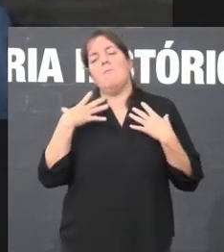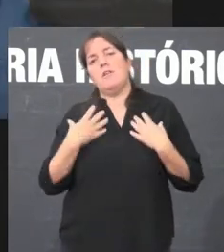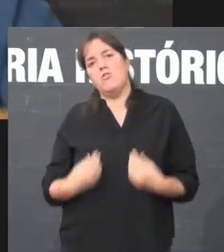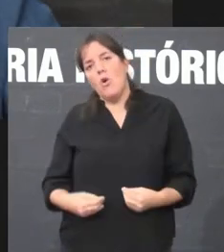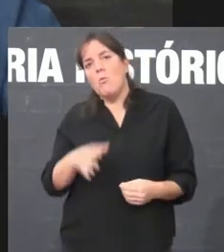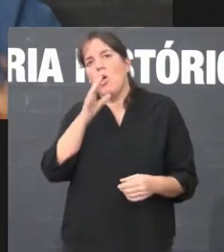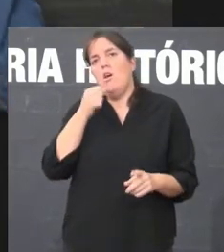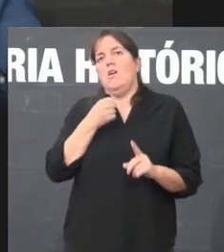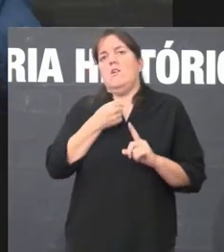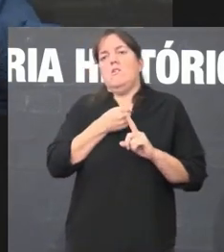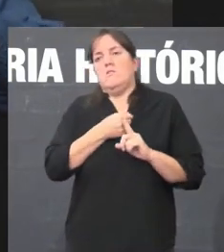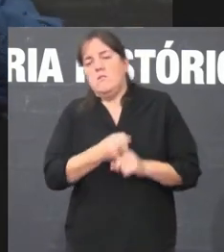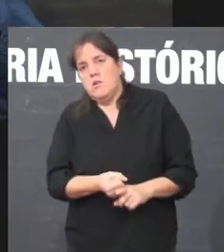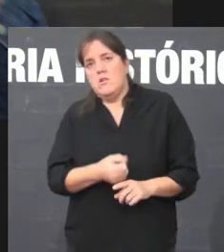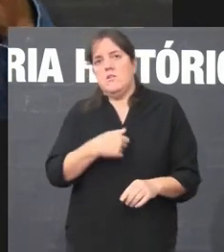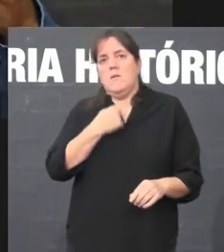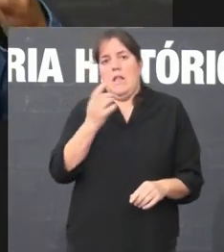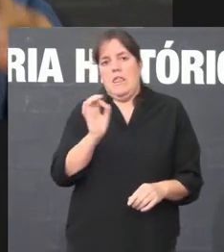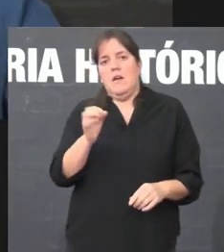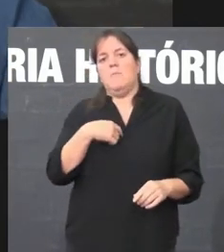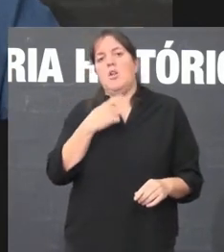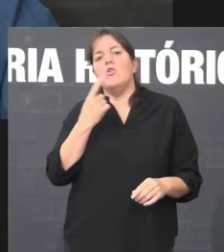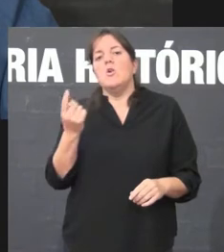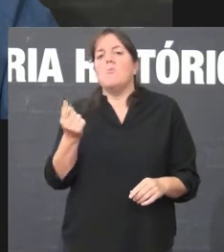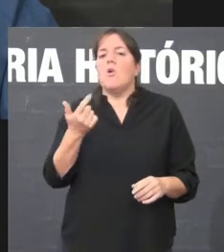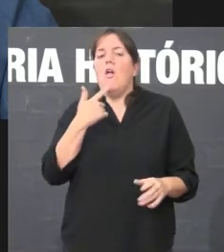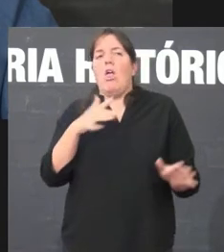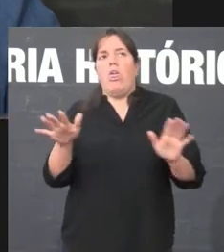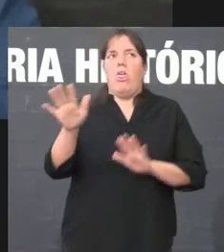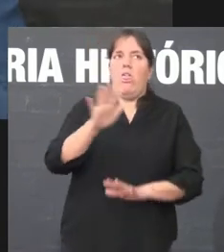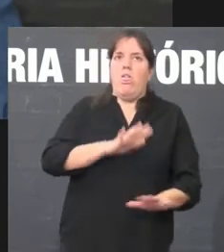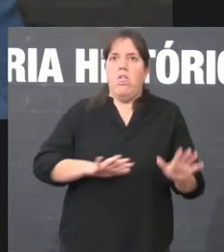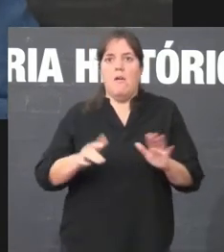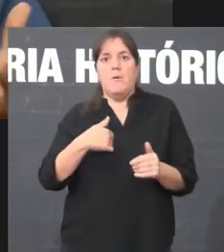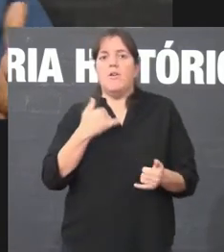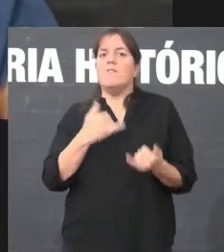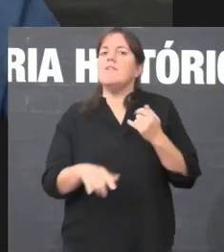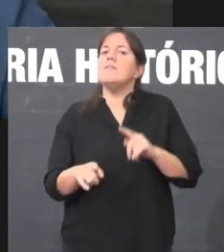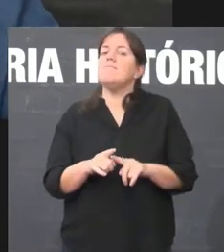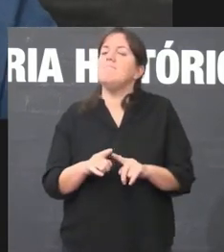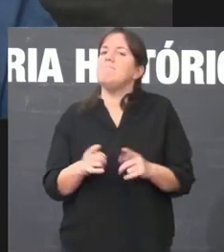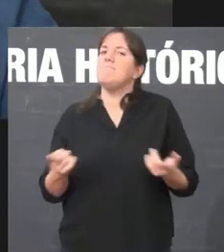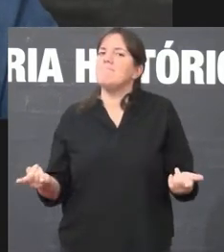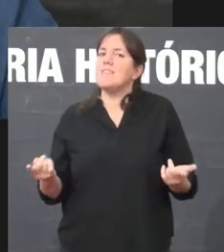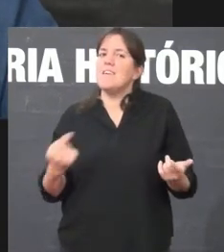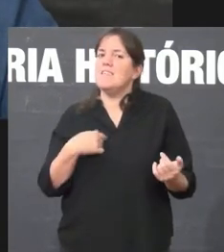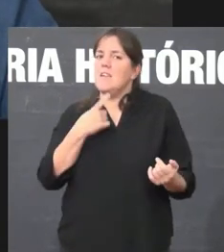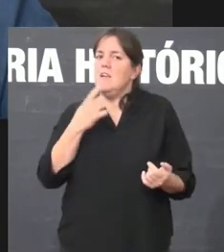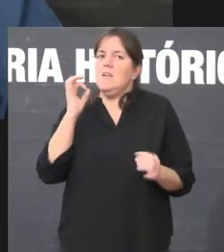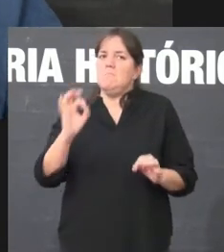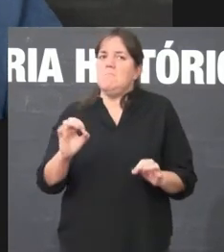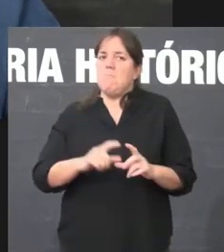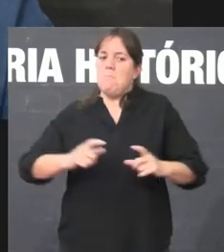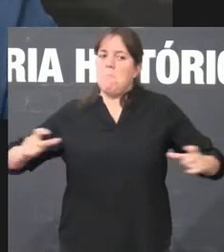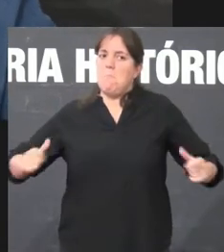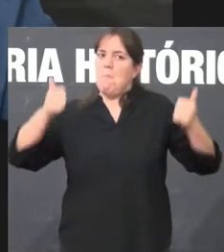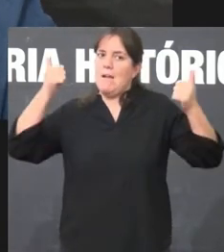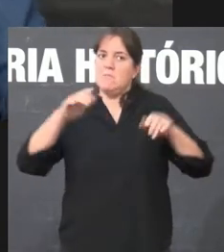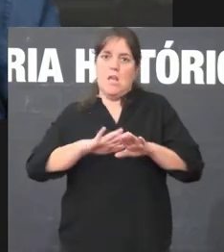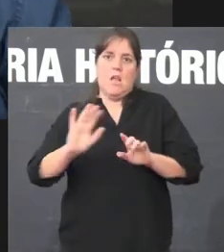represión y un tanto el desconcierto, pero de lo que se trata es de ser más de los que somos para poder